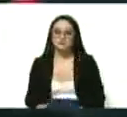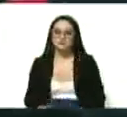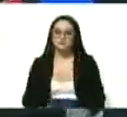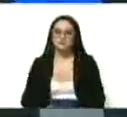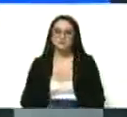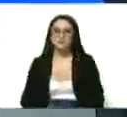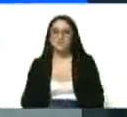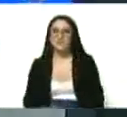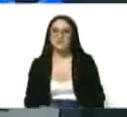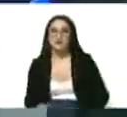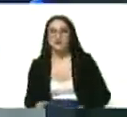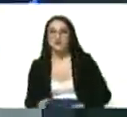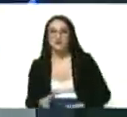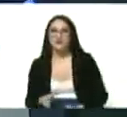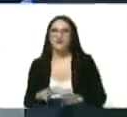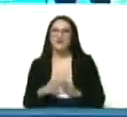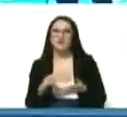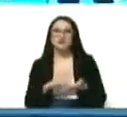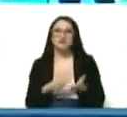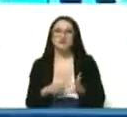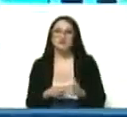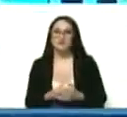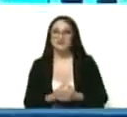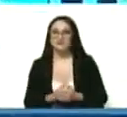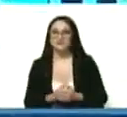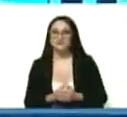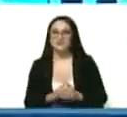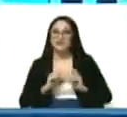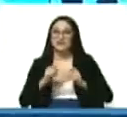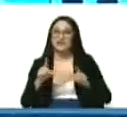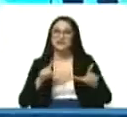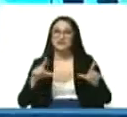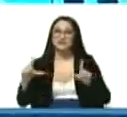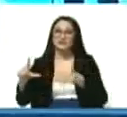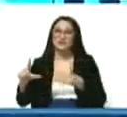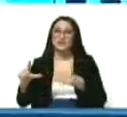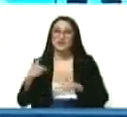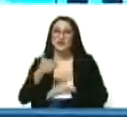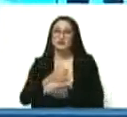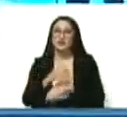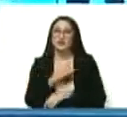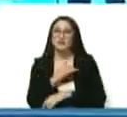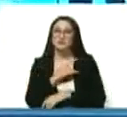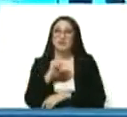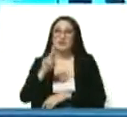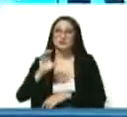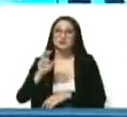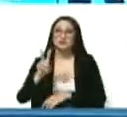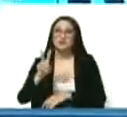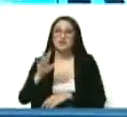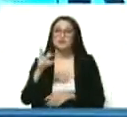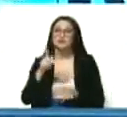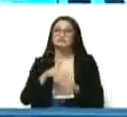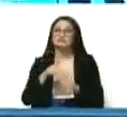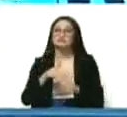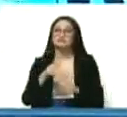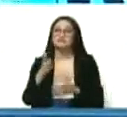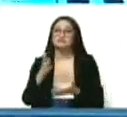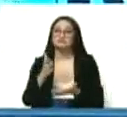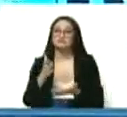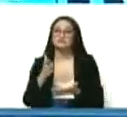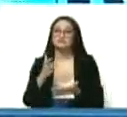que significa y representa. La entrega del título por parte de la rectora de la Universidad Venezolana de los Hidrocarburos, doctora Mirla